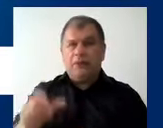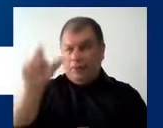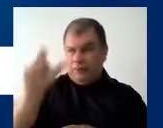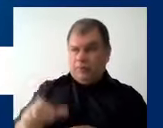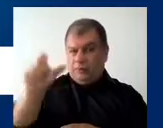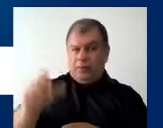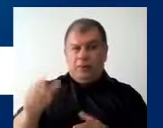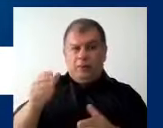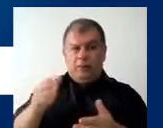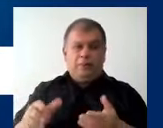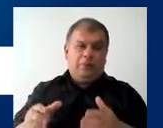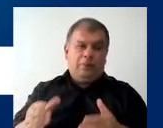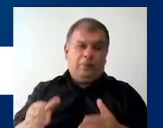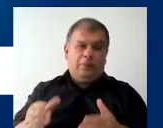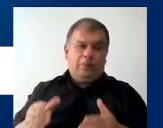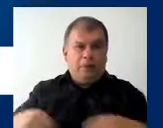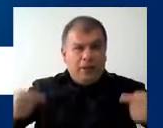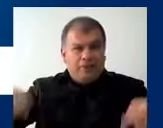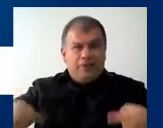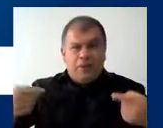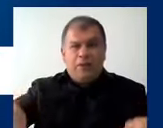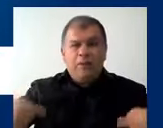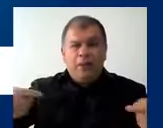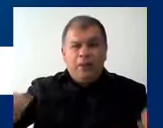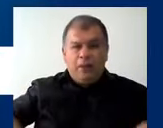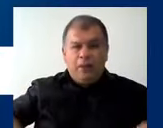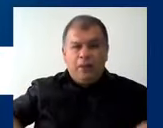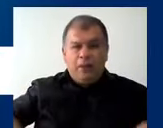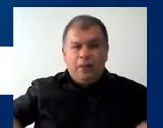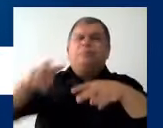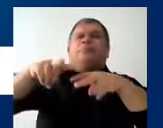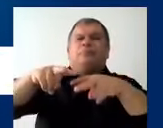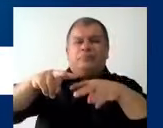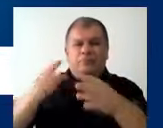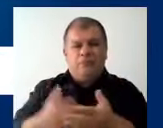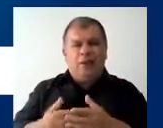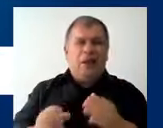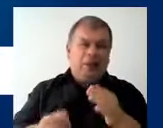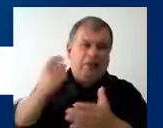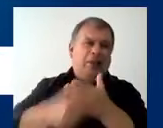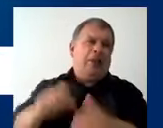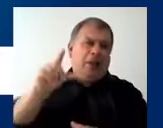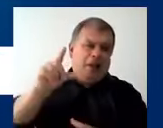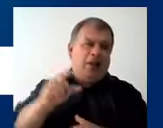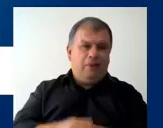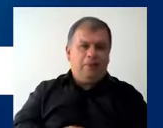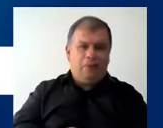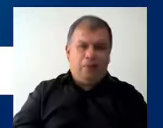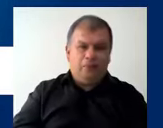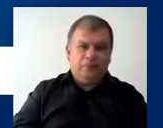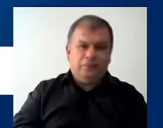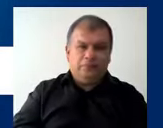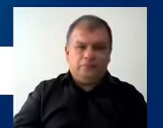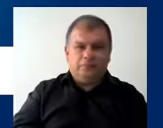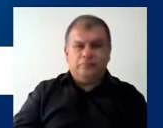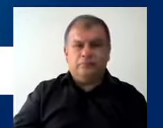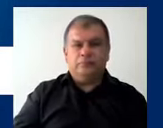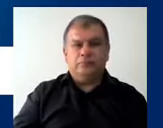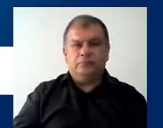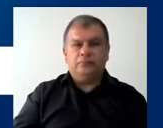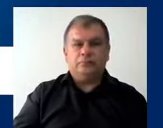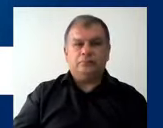con discapacidad física que va en silla de ruedas, eso se duplica, a veces se les cobran Sí, mucho más caro, ¿no? Exacto.